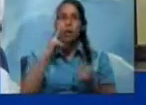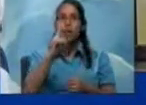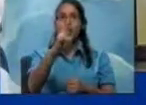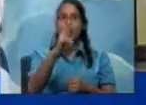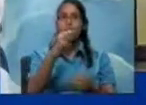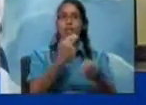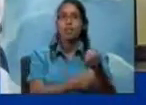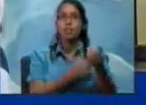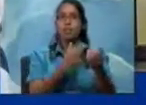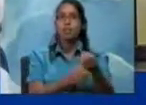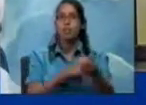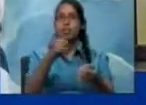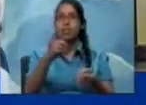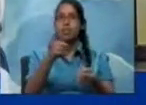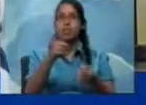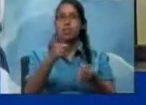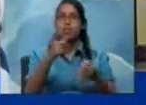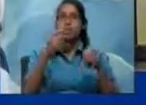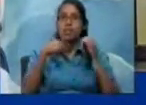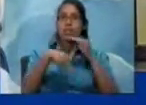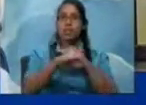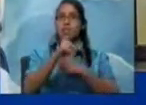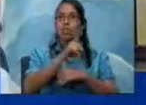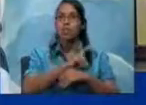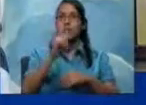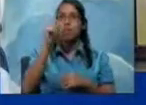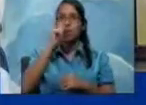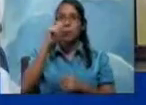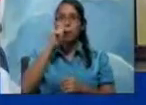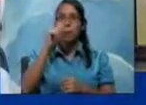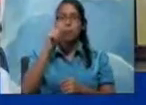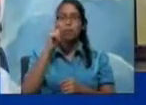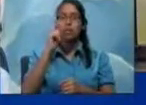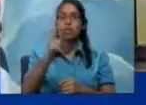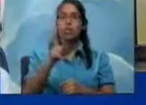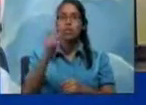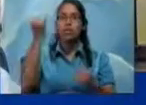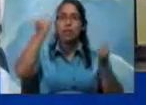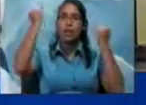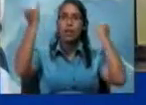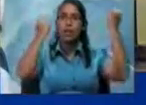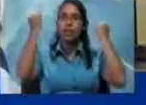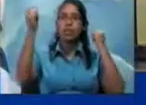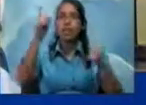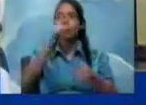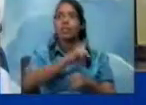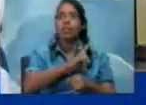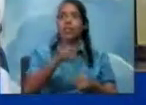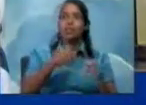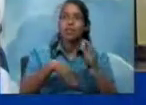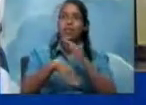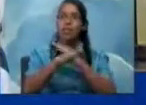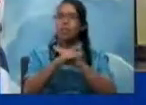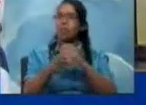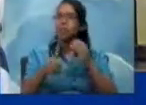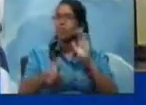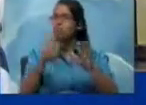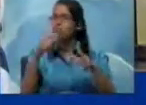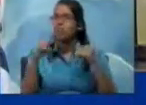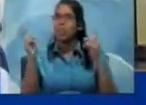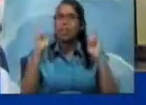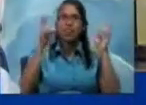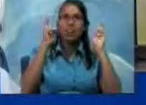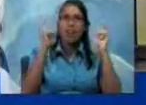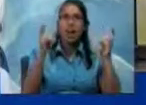hermano se le salió a Pedro una idea de lo más extraña Pedro